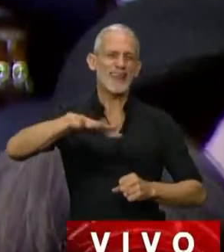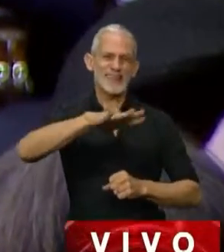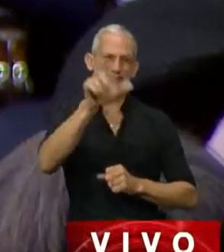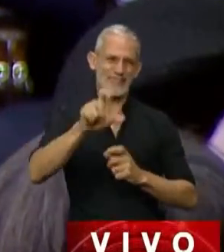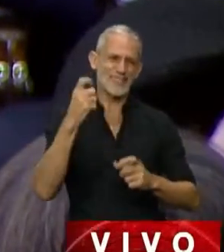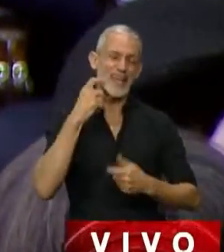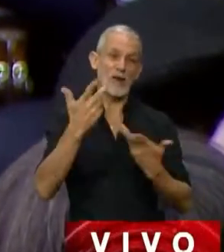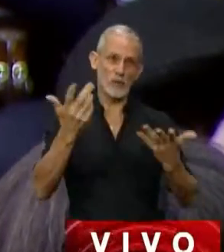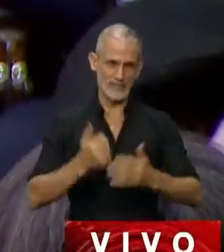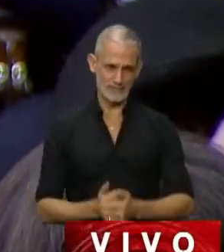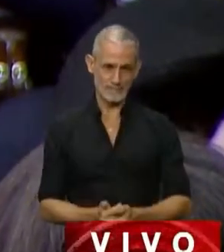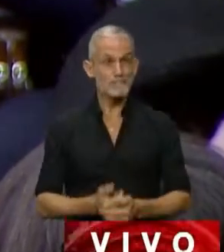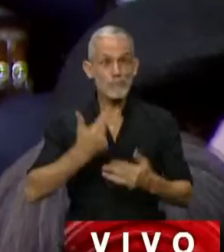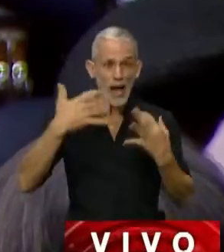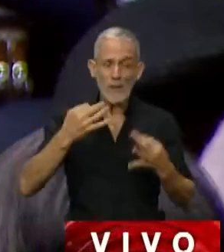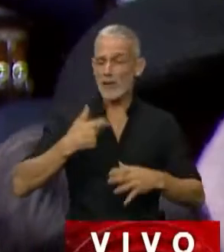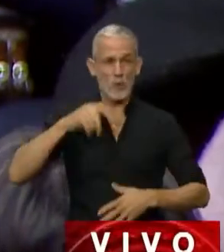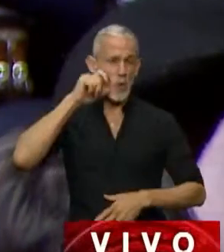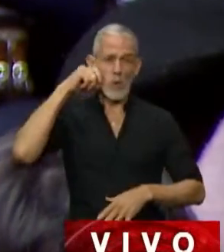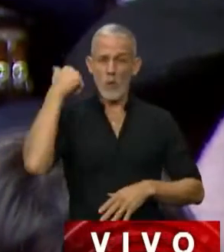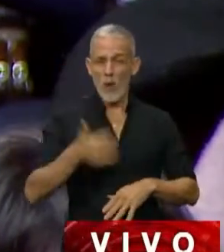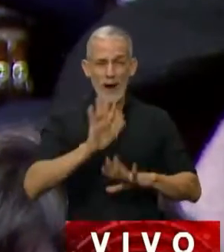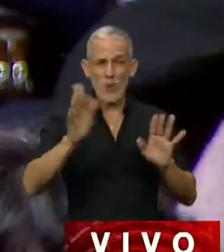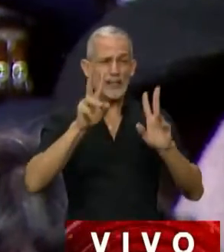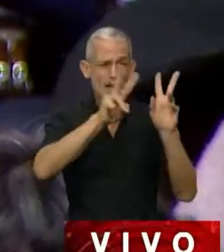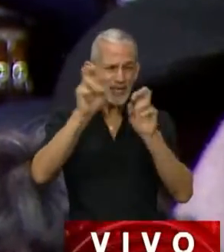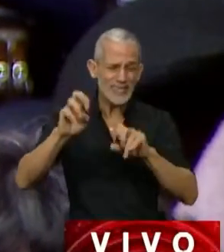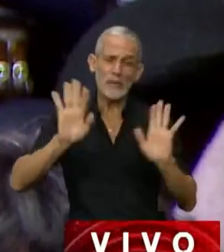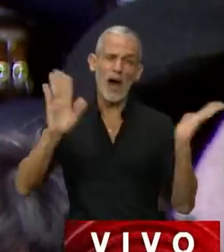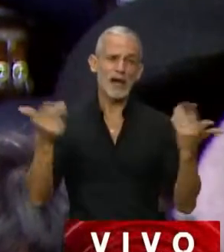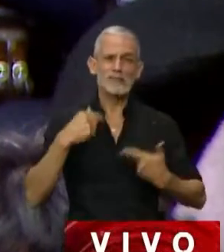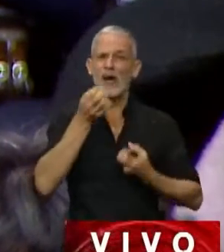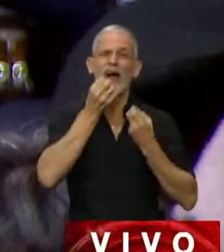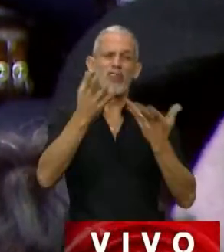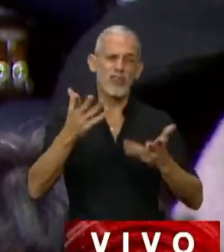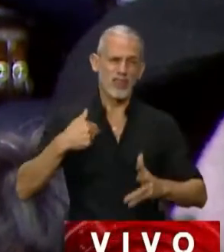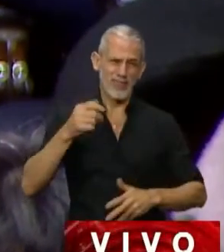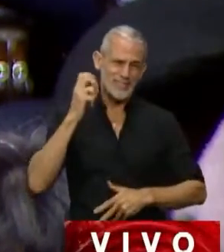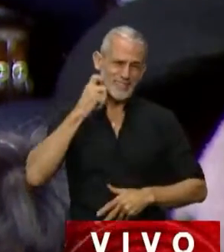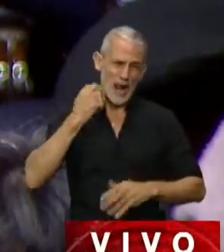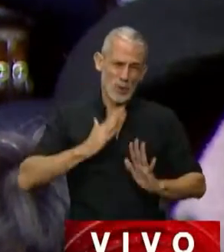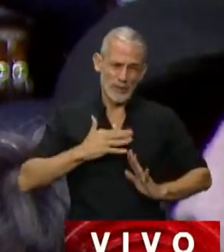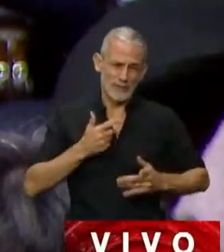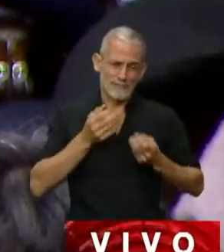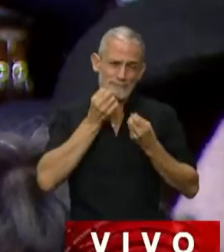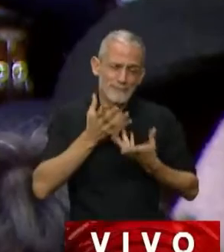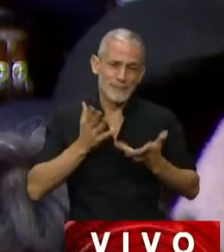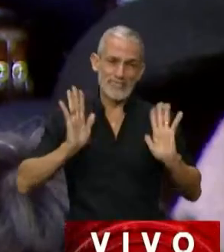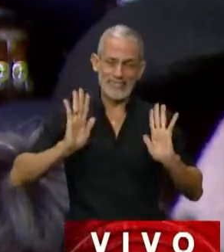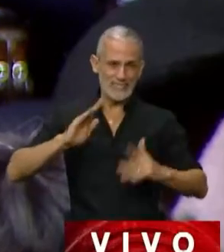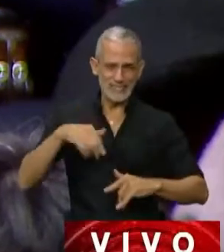Luis. La verdad que me da vergüenza tener que tocar estos temas, pero lo tenía que decir. Simplemente